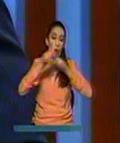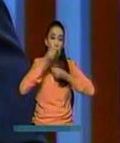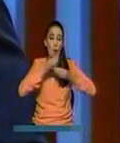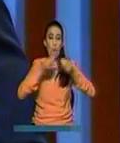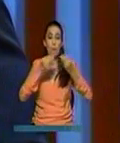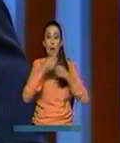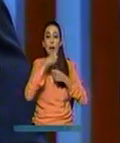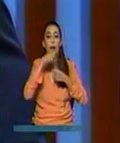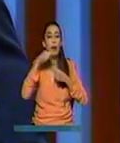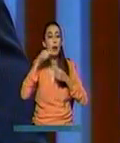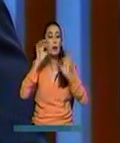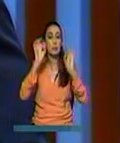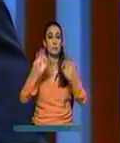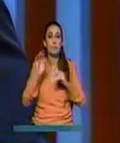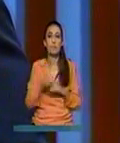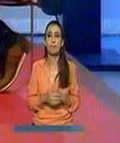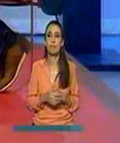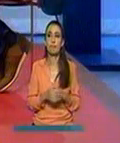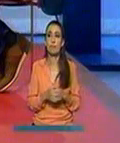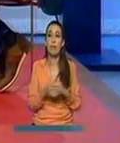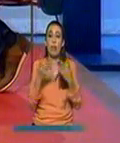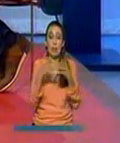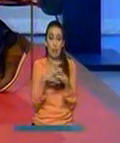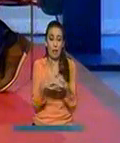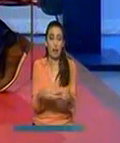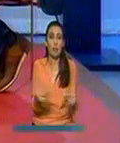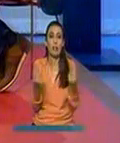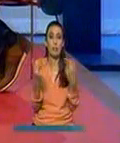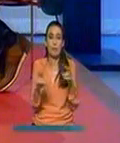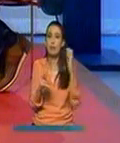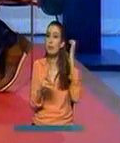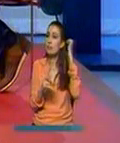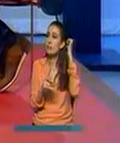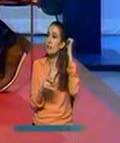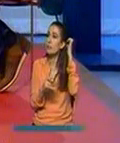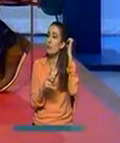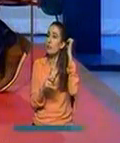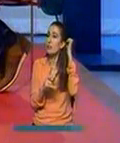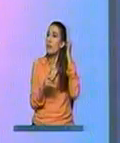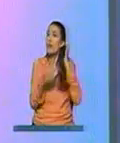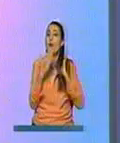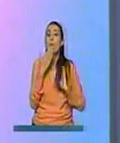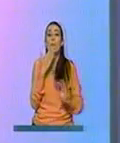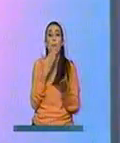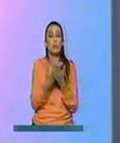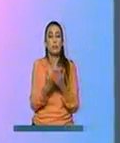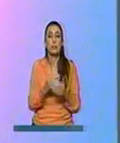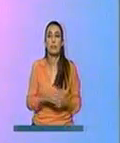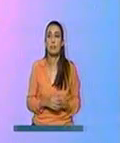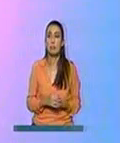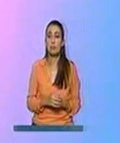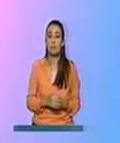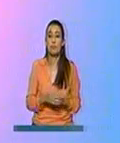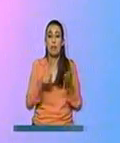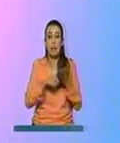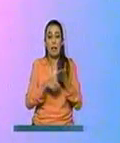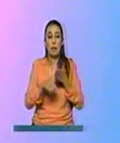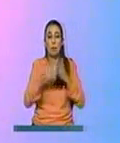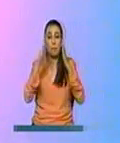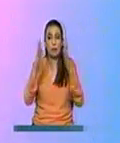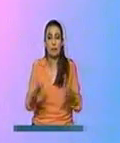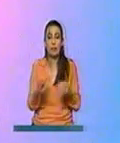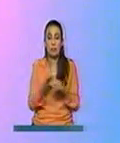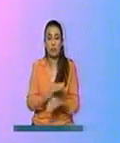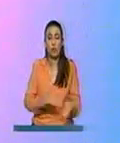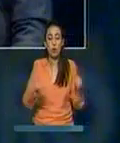cervezas hechas localmente. Y de calidad. Y de mucha calidad. Muy bien, muchas gracias, Pedro. Vamos con la ciudad de Guayaquil, con el ministro Iván Ontaneda. Por favor,